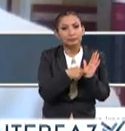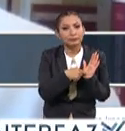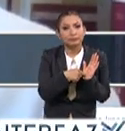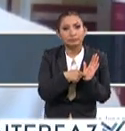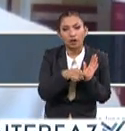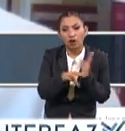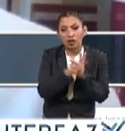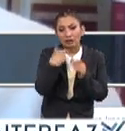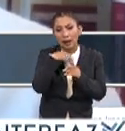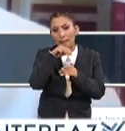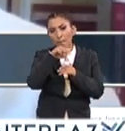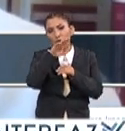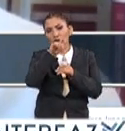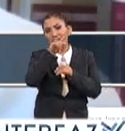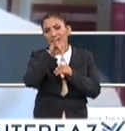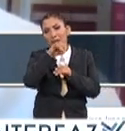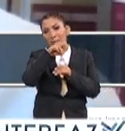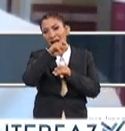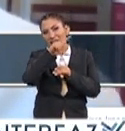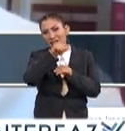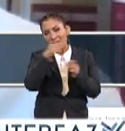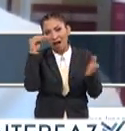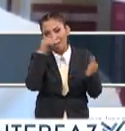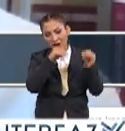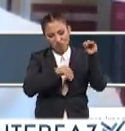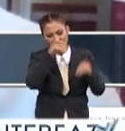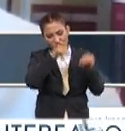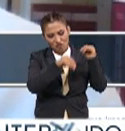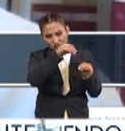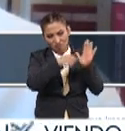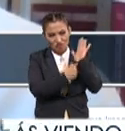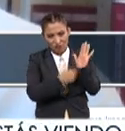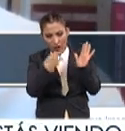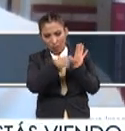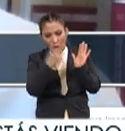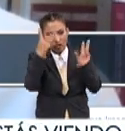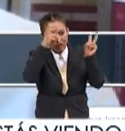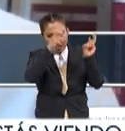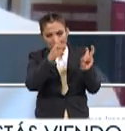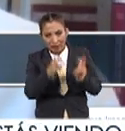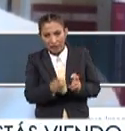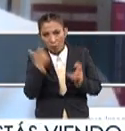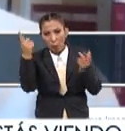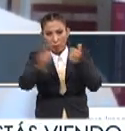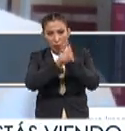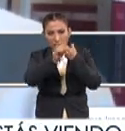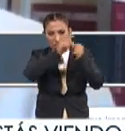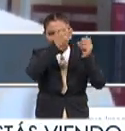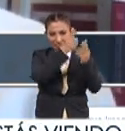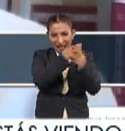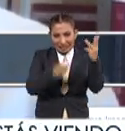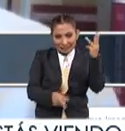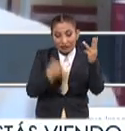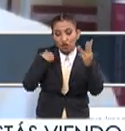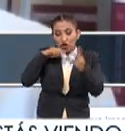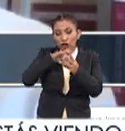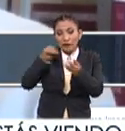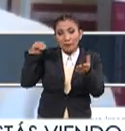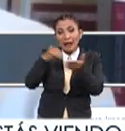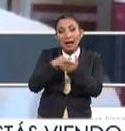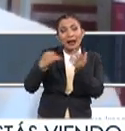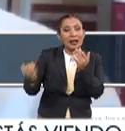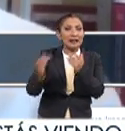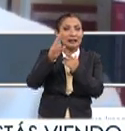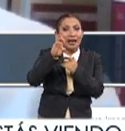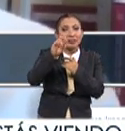de elementos multimedia, se hacen, como ya les explicaba, la parte de casos, y algo muy importante que hemos incorporado pues son las redes